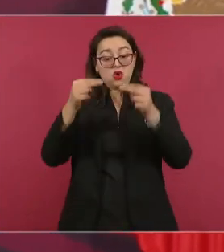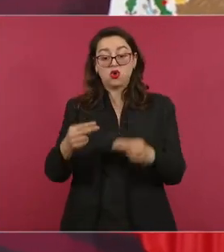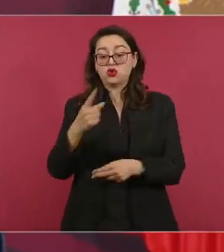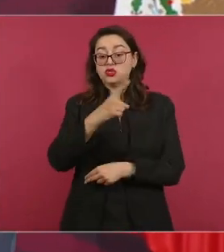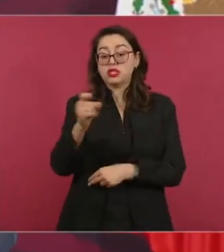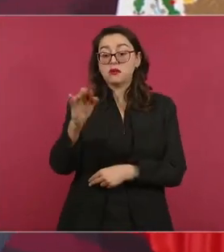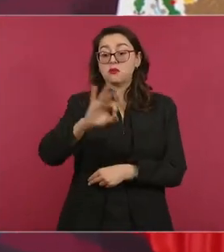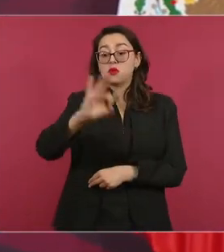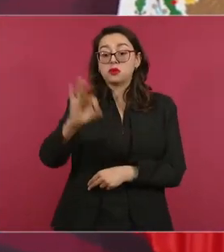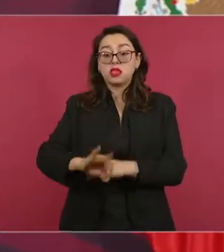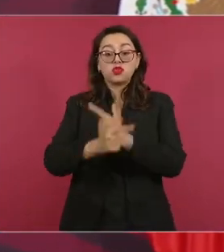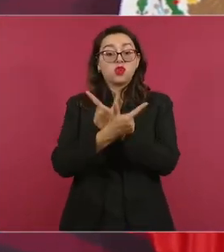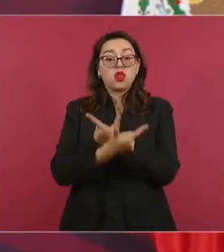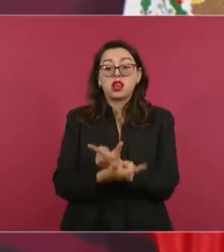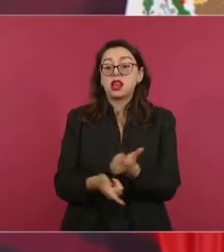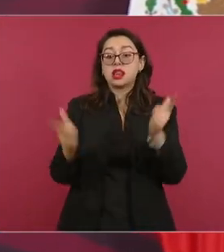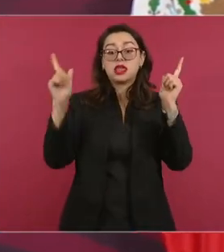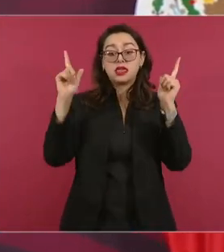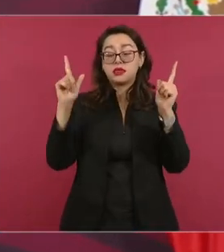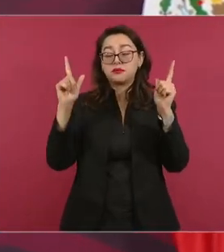de